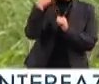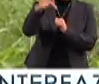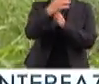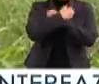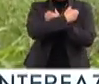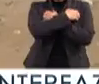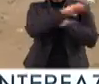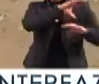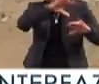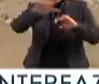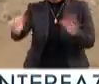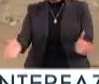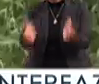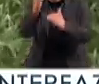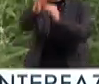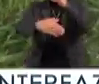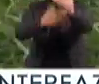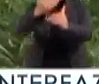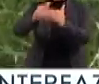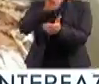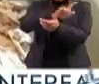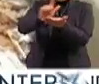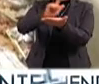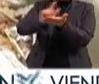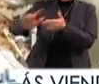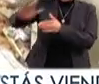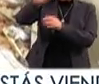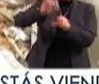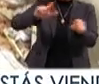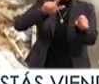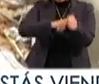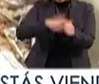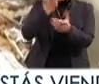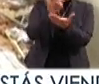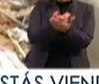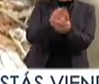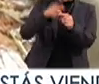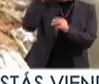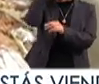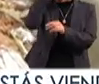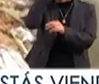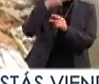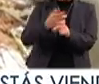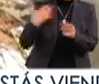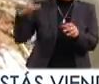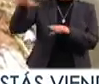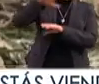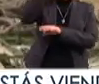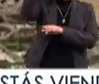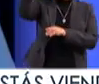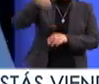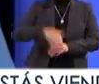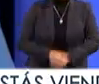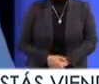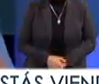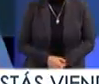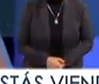de la educación propician el desarrollo sostenible en el ámbito social económico cultural y medioambiental